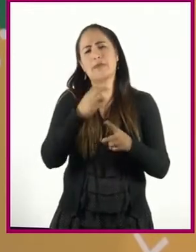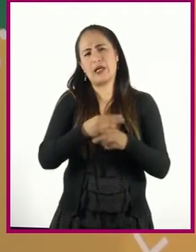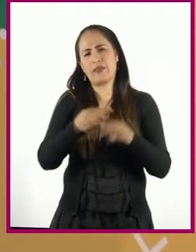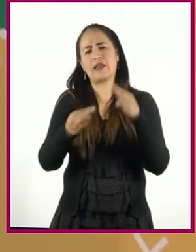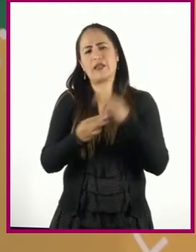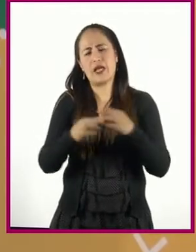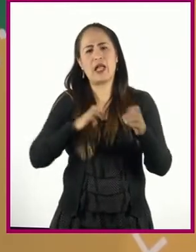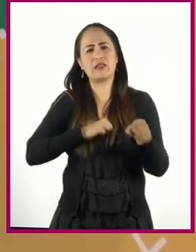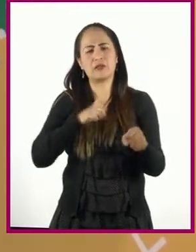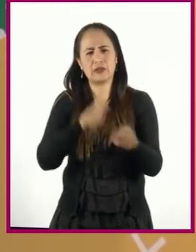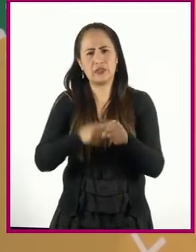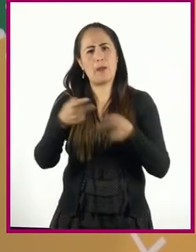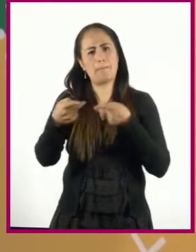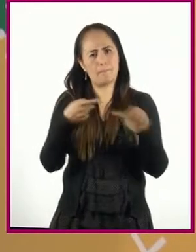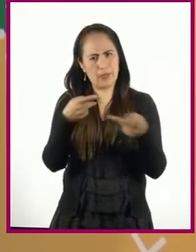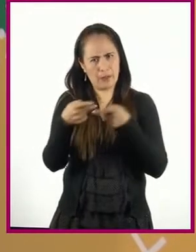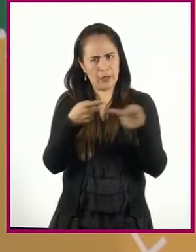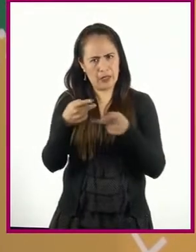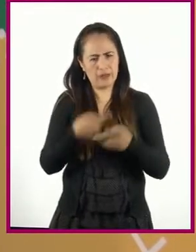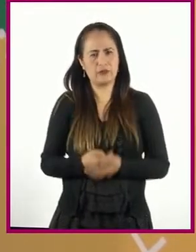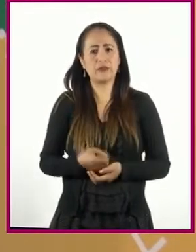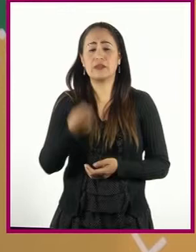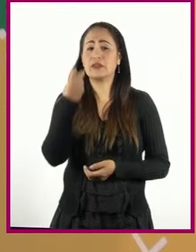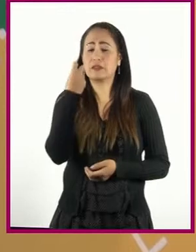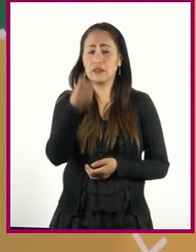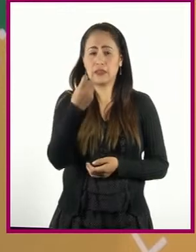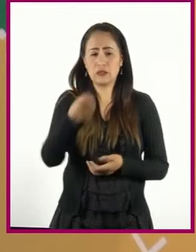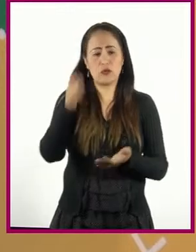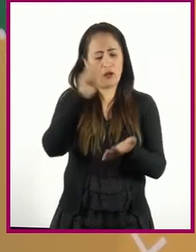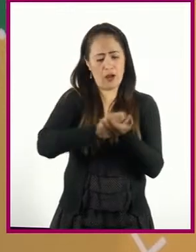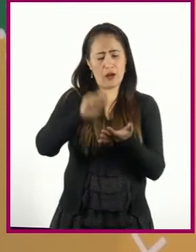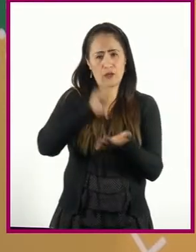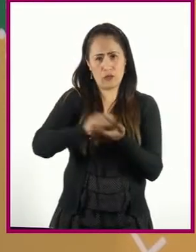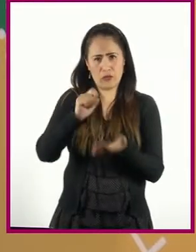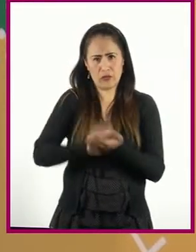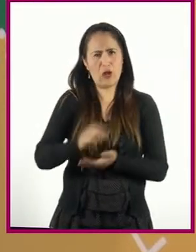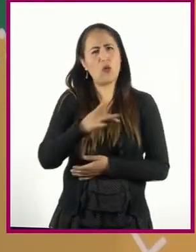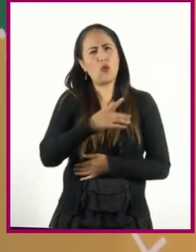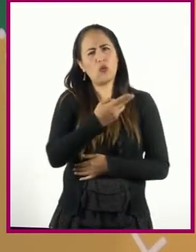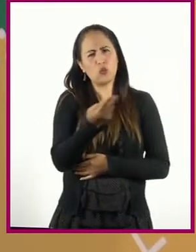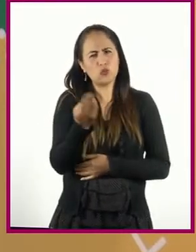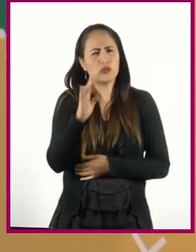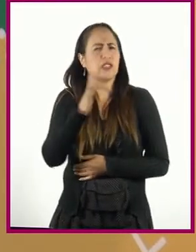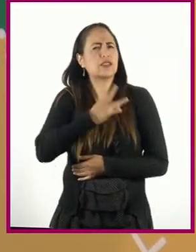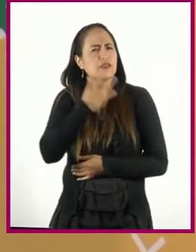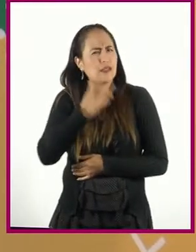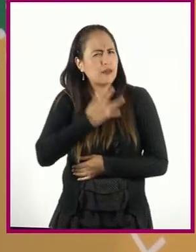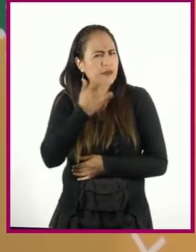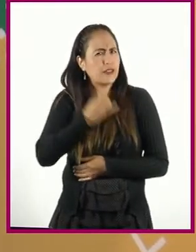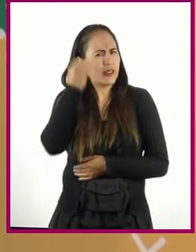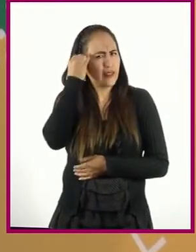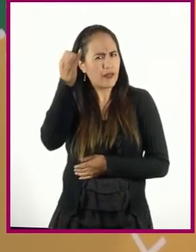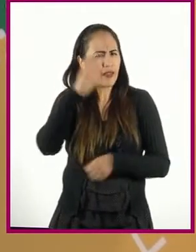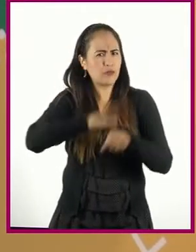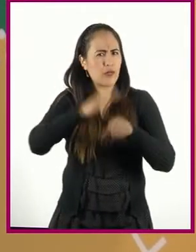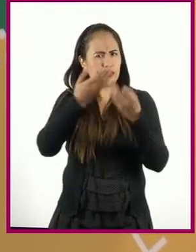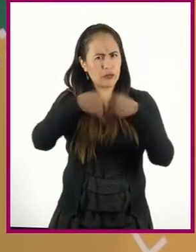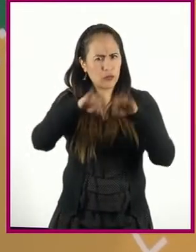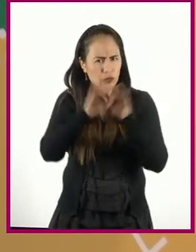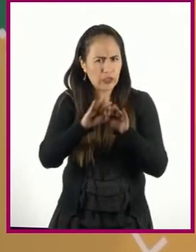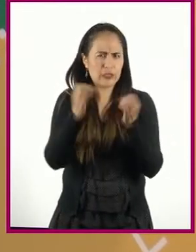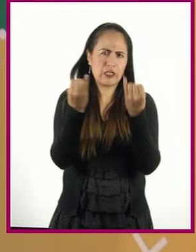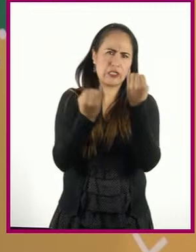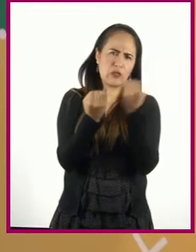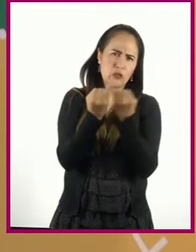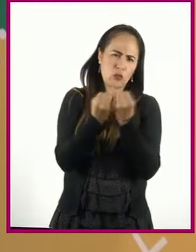punzón y regleta. Todo esto les servirá para anotar lo que a su consideración sean las ideas principales, así como dudas